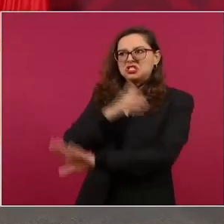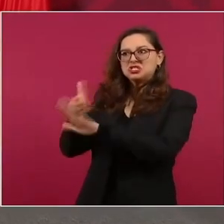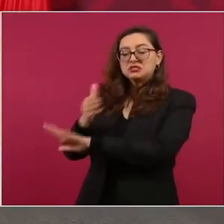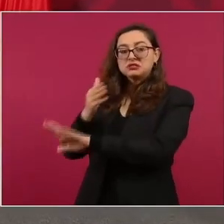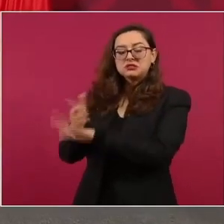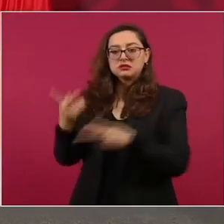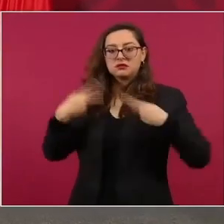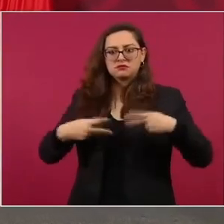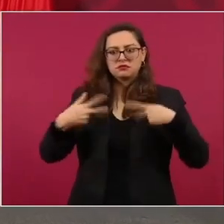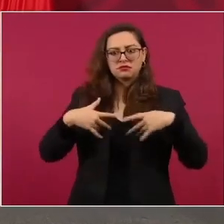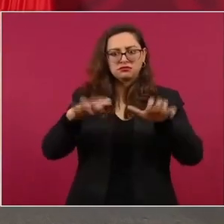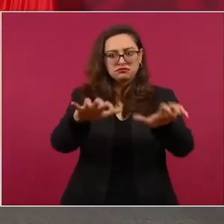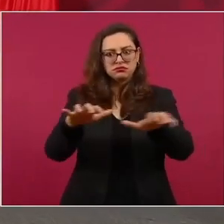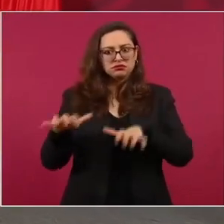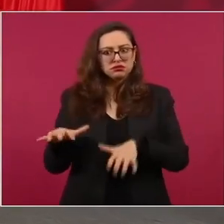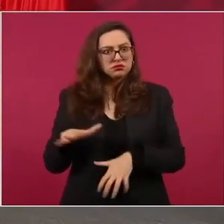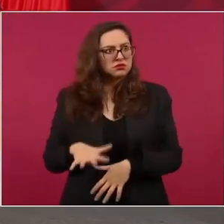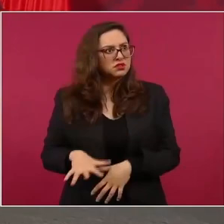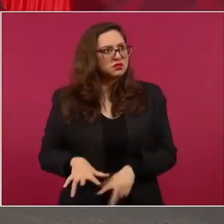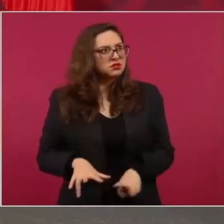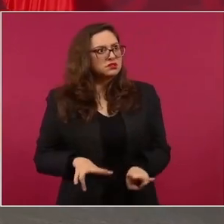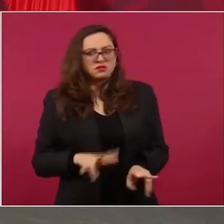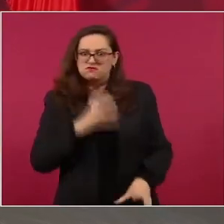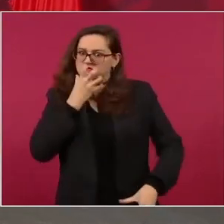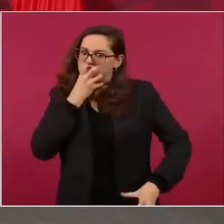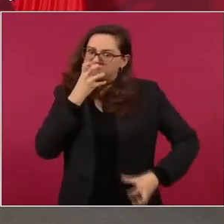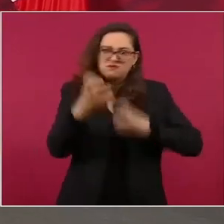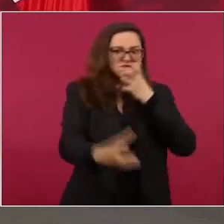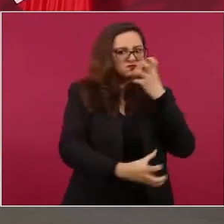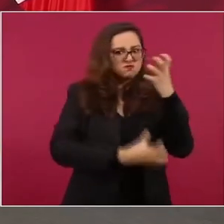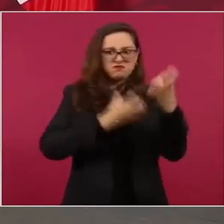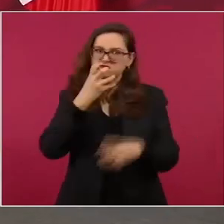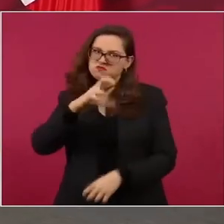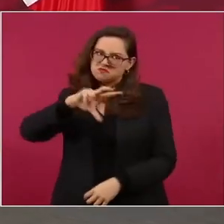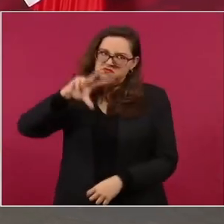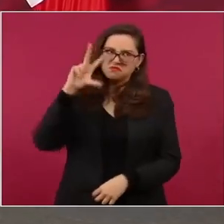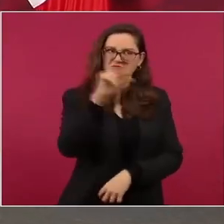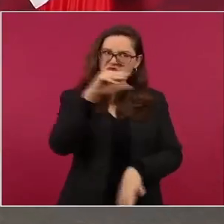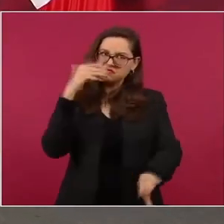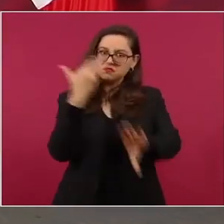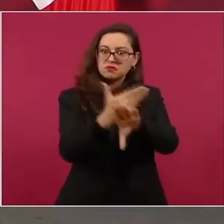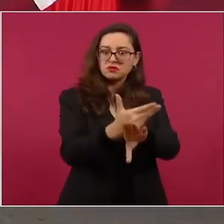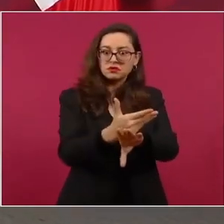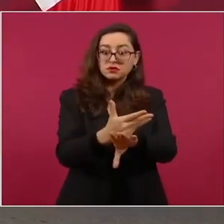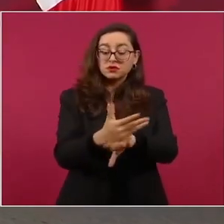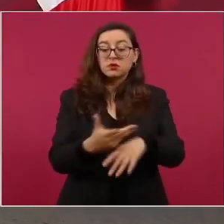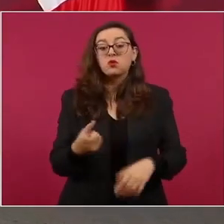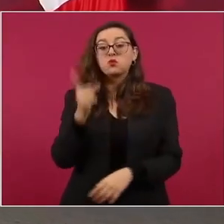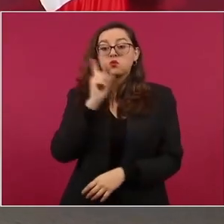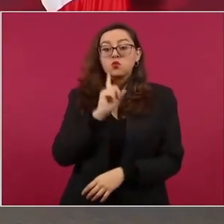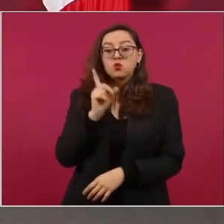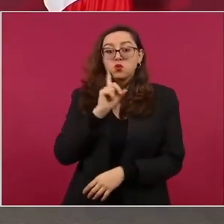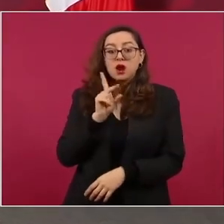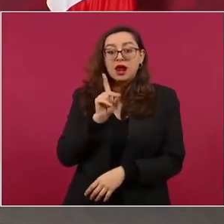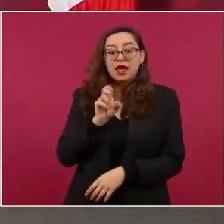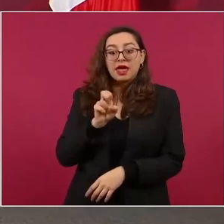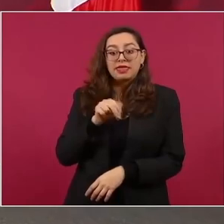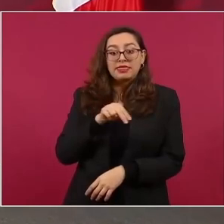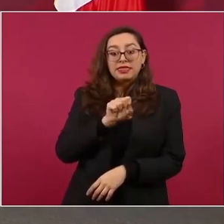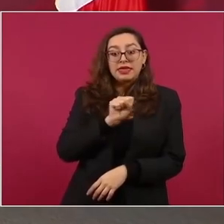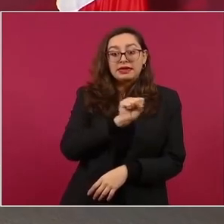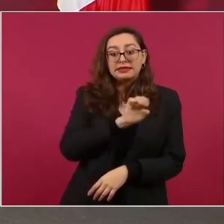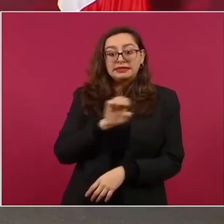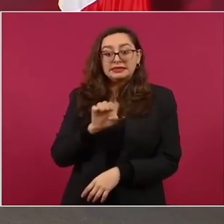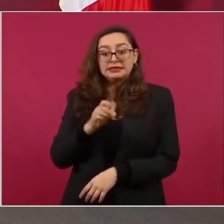y dice Denise Dresser allá en la Feria de Guadalajara: aquí me siento